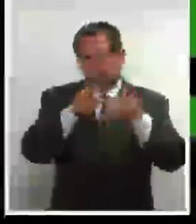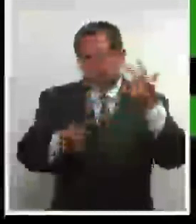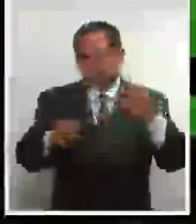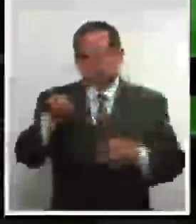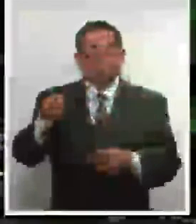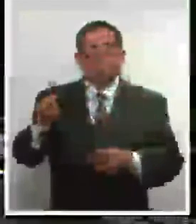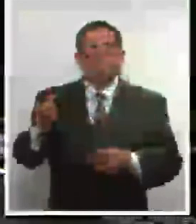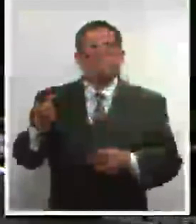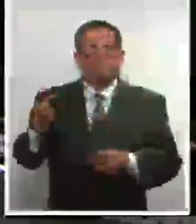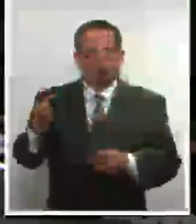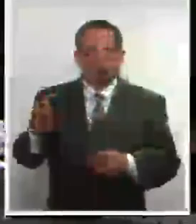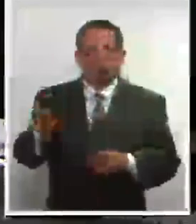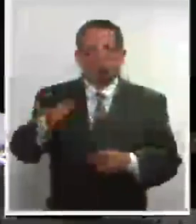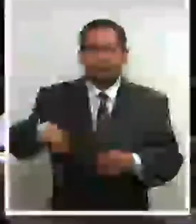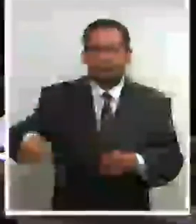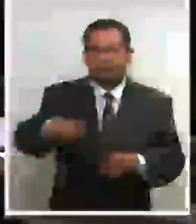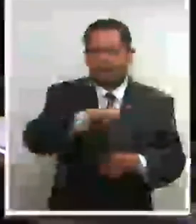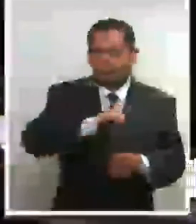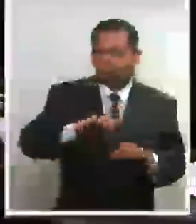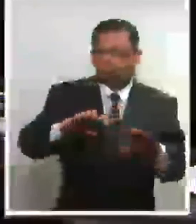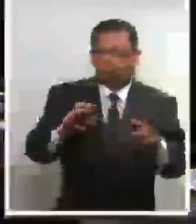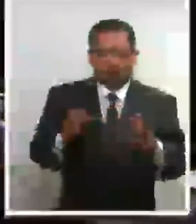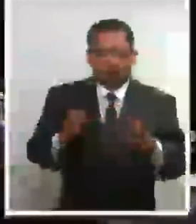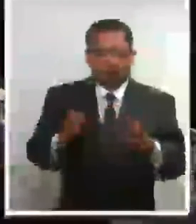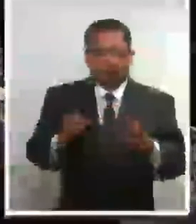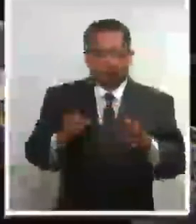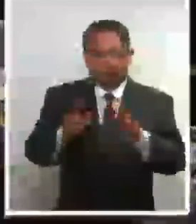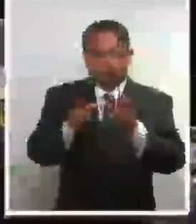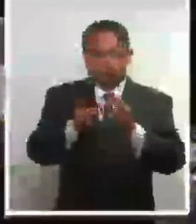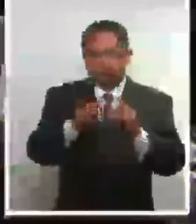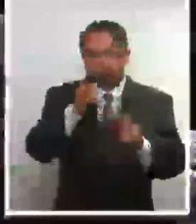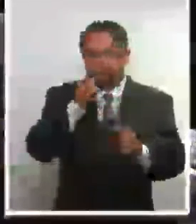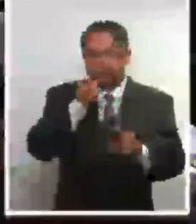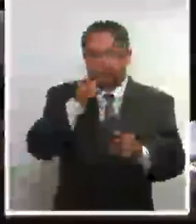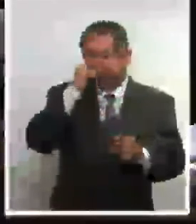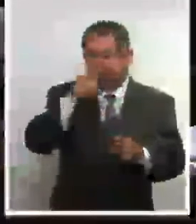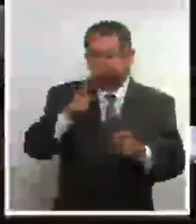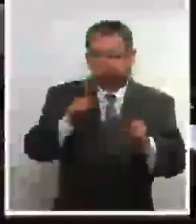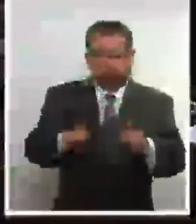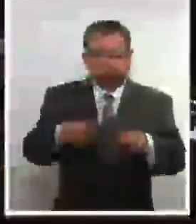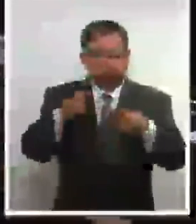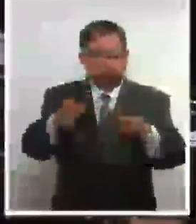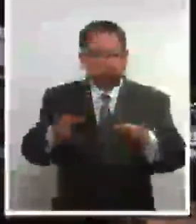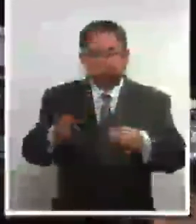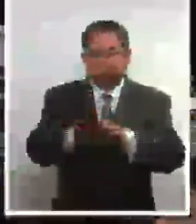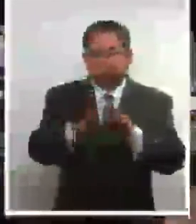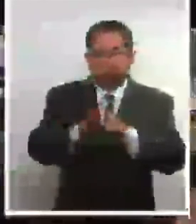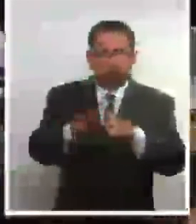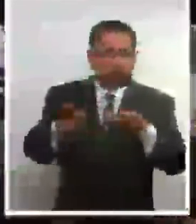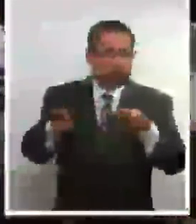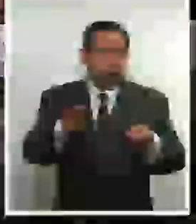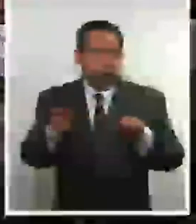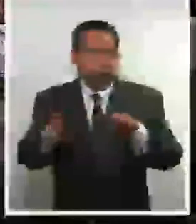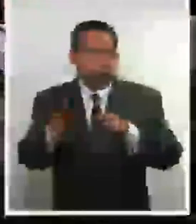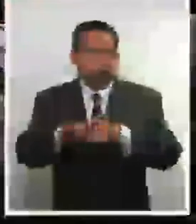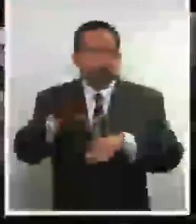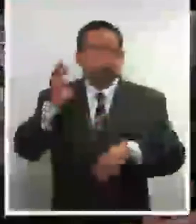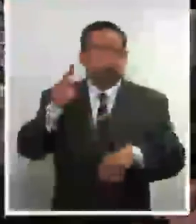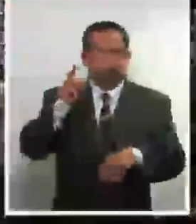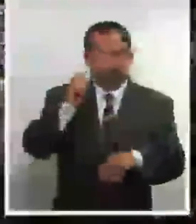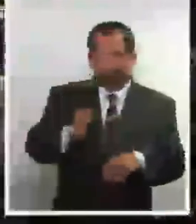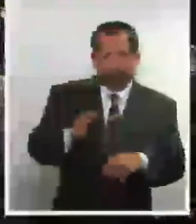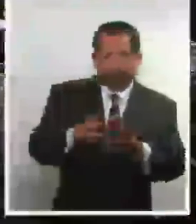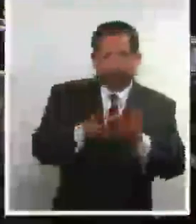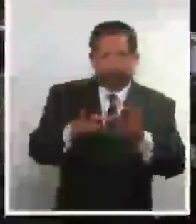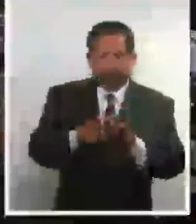al Ministerio Público y a las policías, las cuales actuarán bajo la conducción y mando de aquel